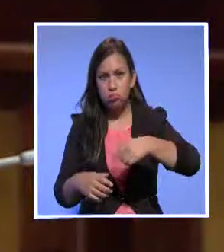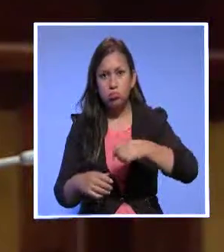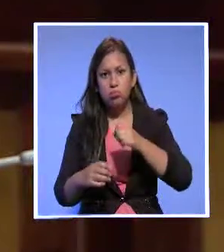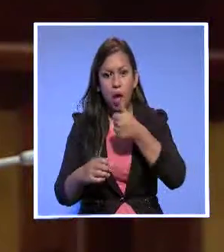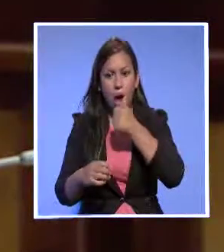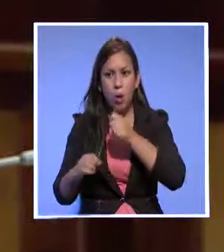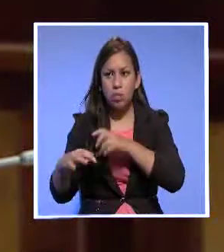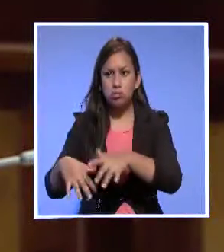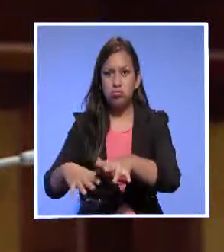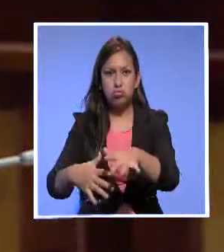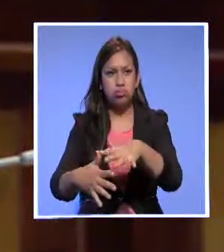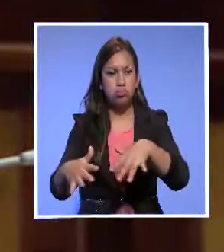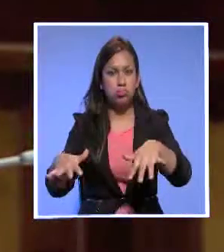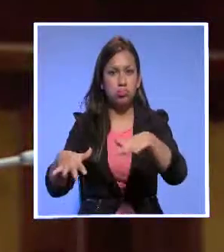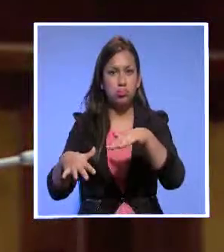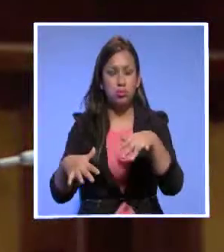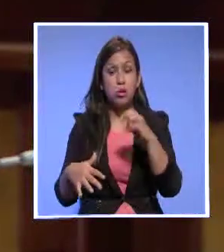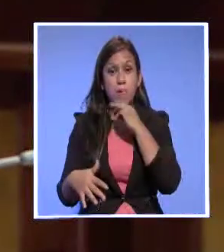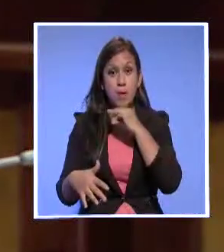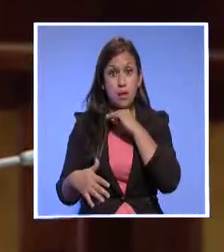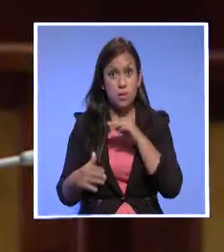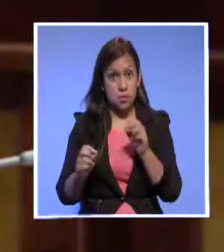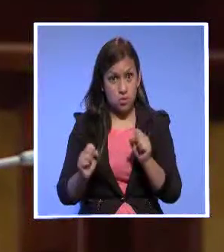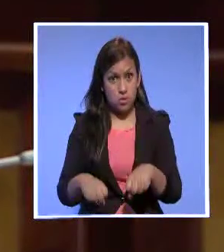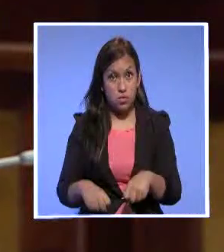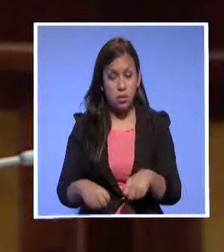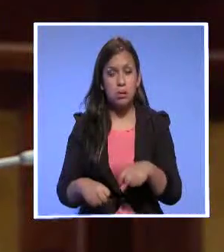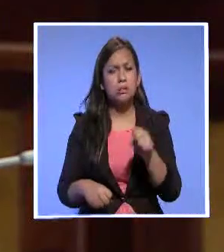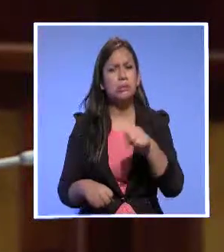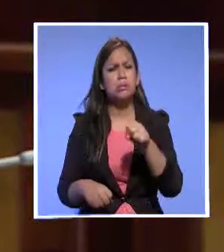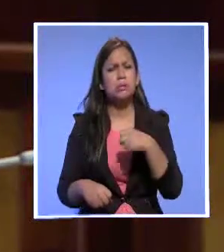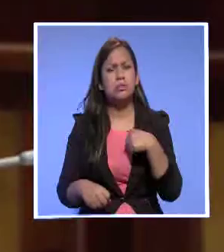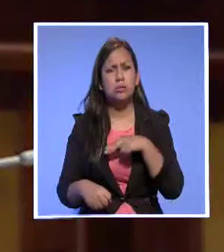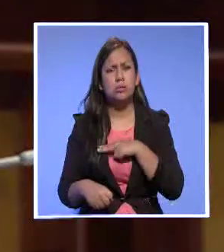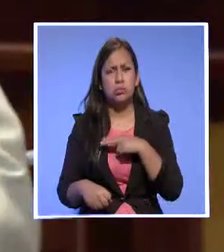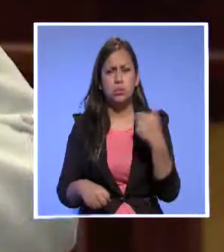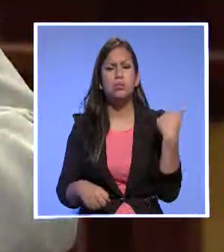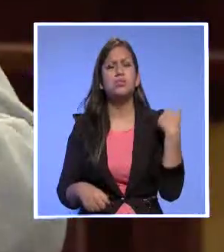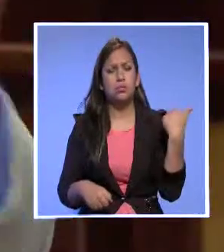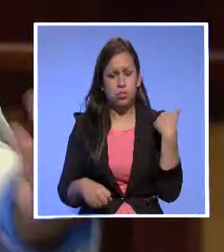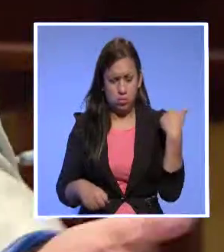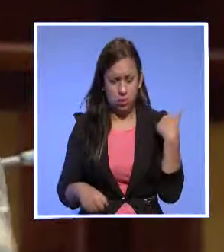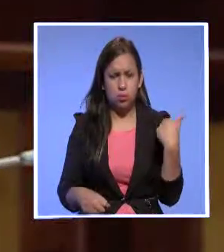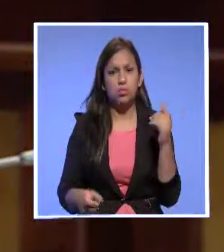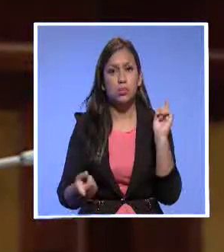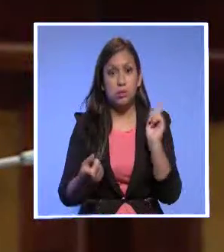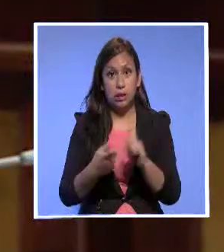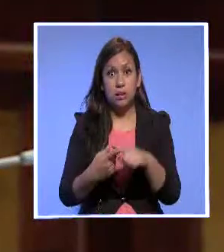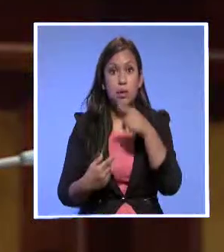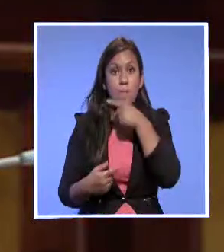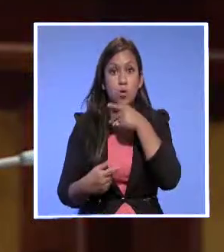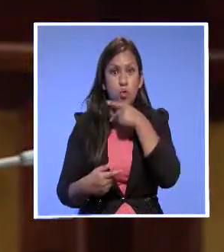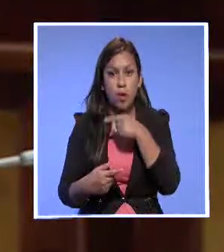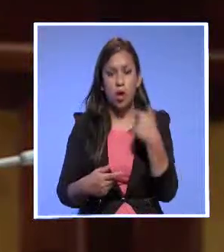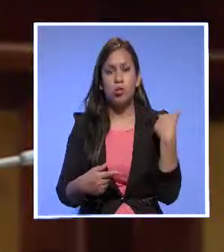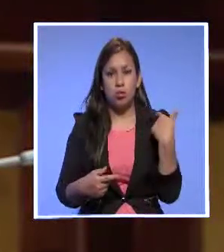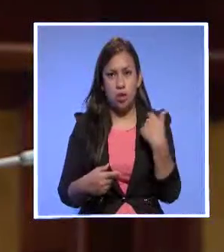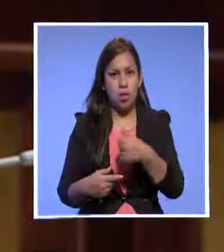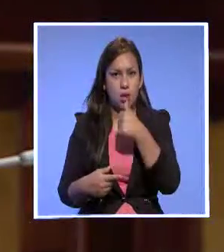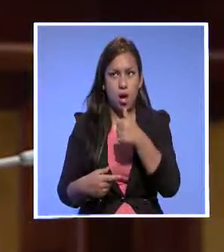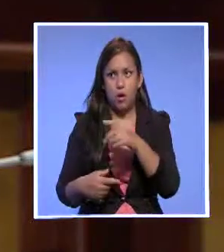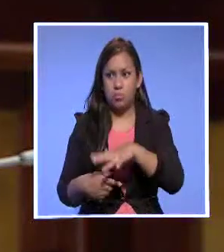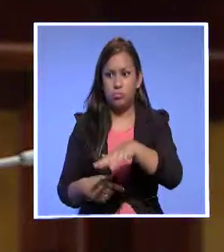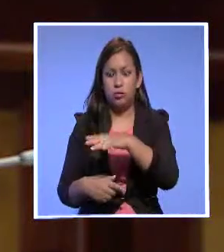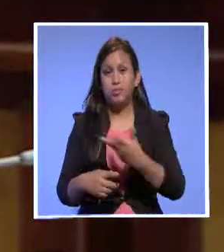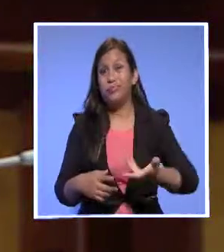centro sur de manabí pero para esto nosotros tenemos el acueducto solamente hasta portoviejo porque durante el tiempo una vez que se constituyeron